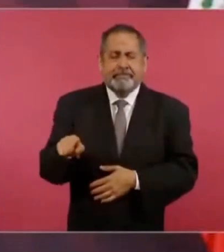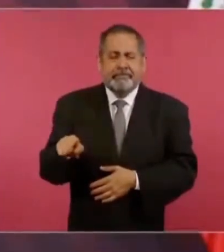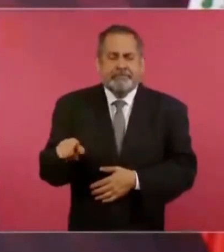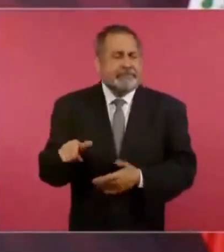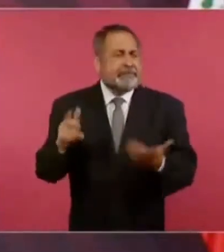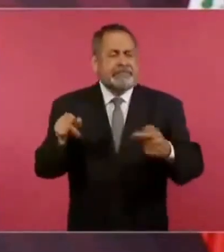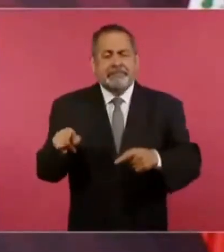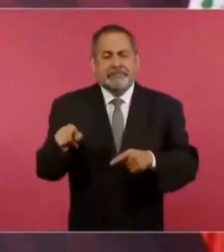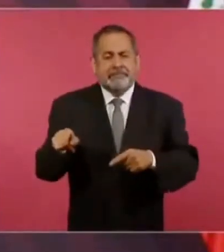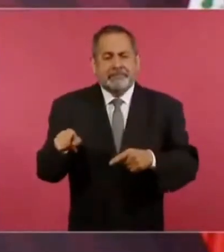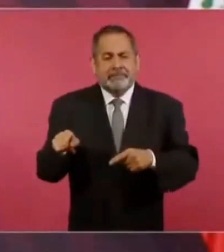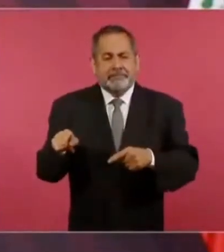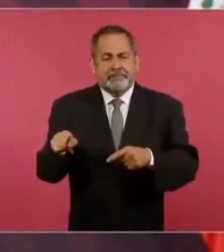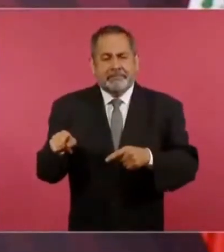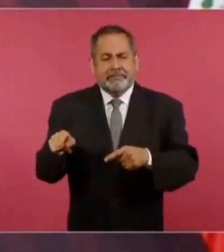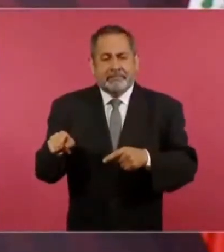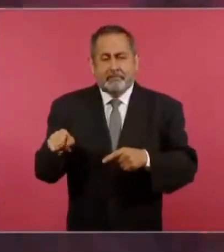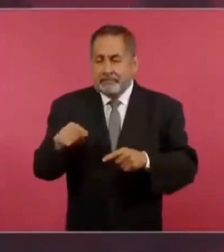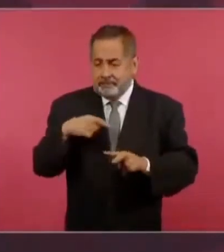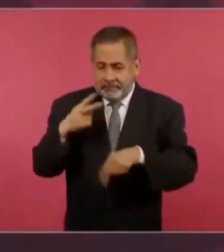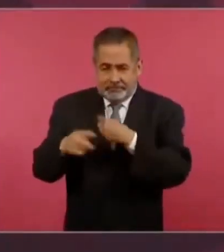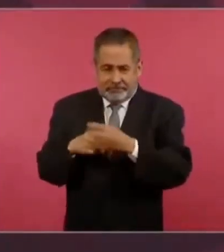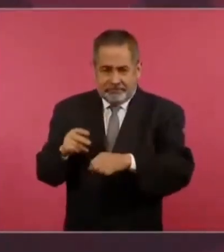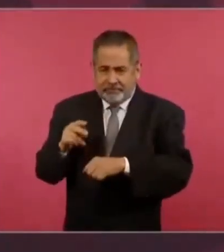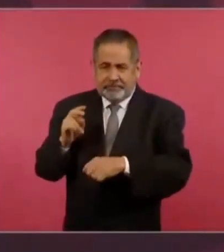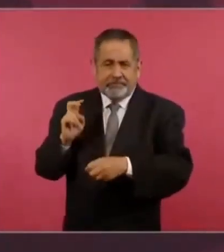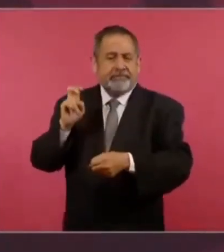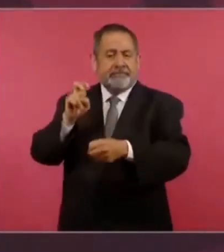Bueno, he estado